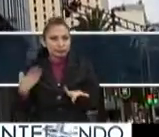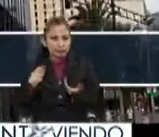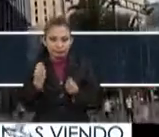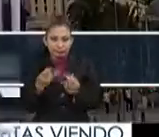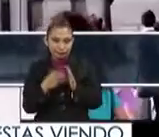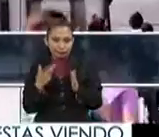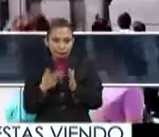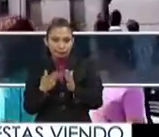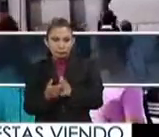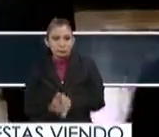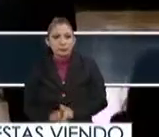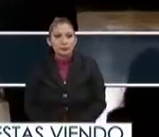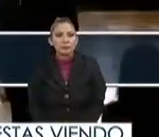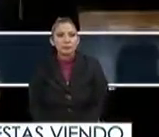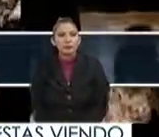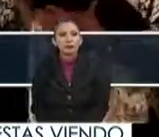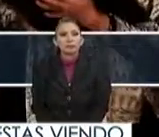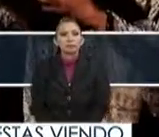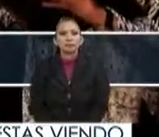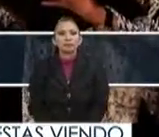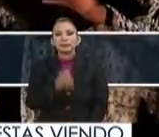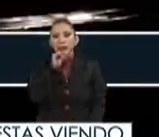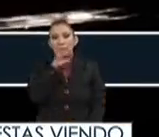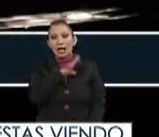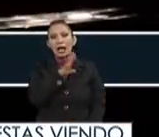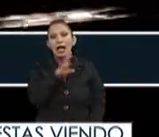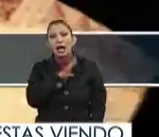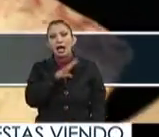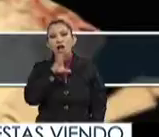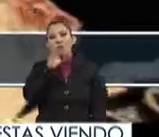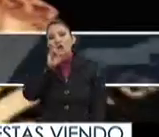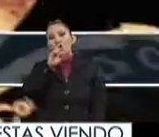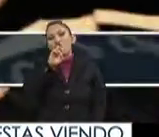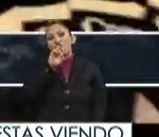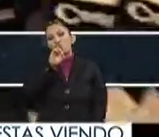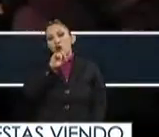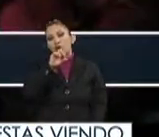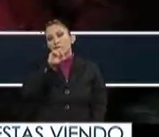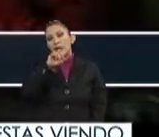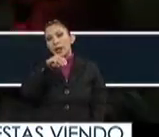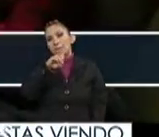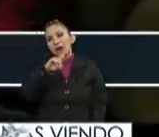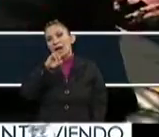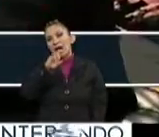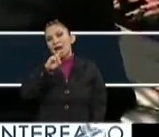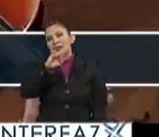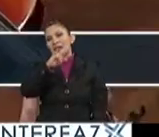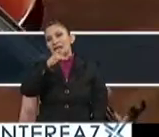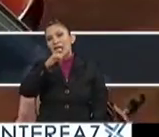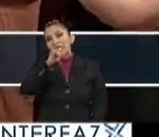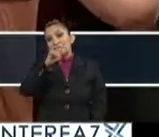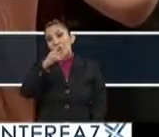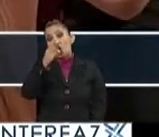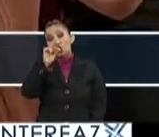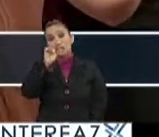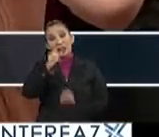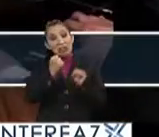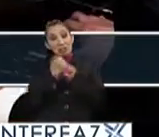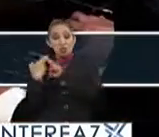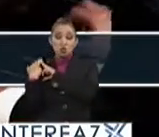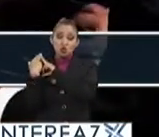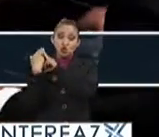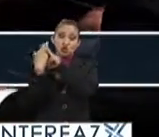mucho, ¿no? Muy constantemente. También tenemos, como les mencionaba, el Coro de Madrigalistas de Bellas Artes, que este año cumple 80 años, ¿no? Entonces tenemos